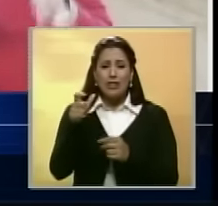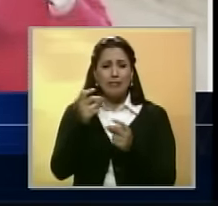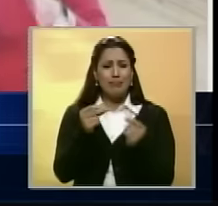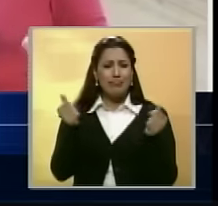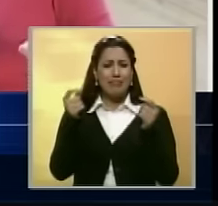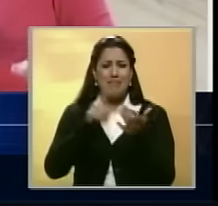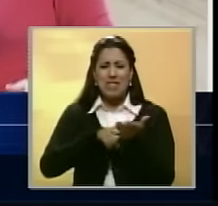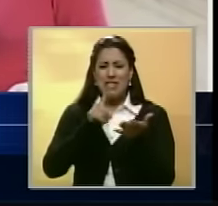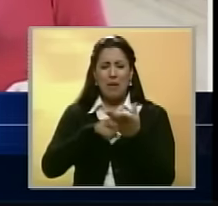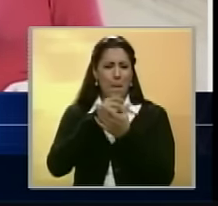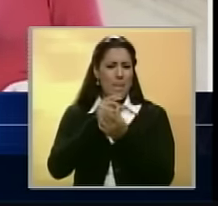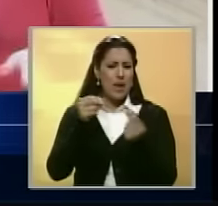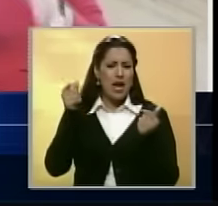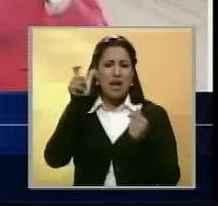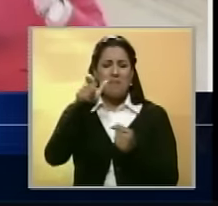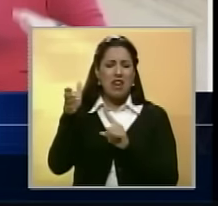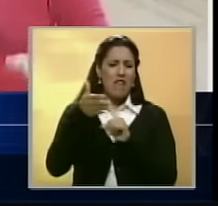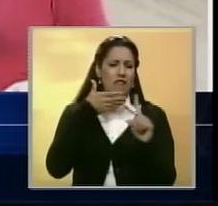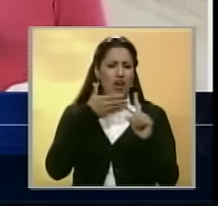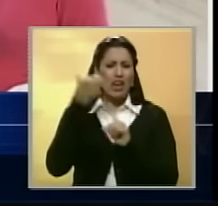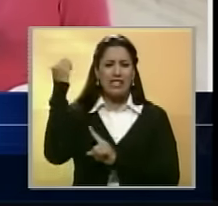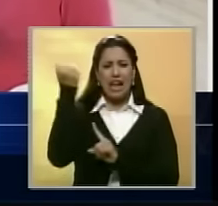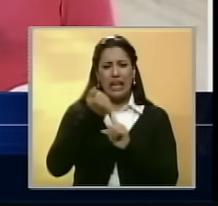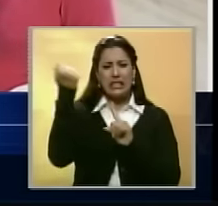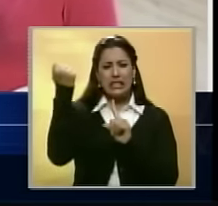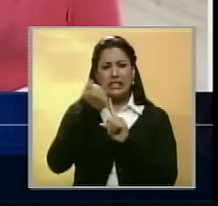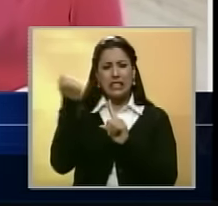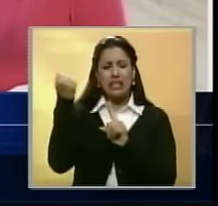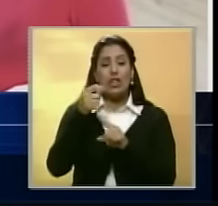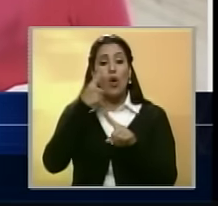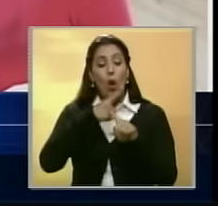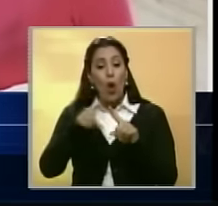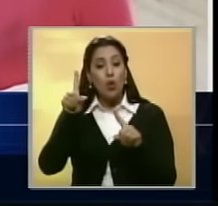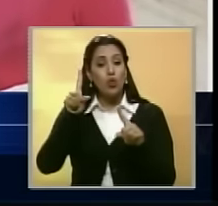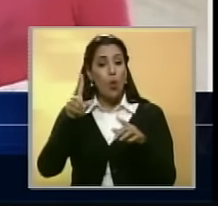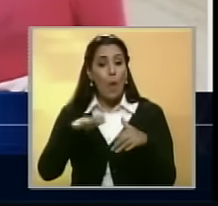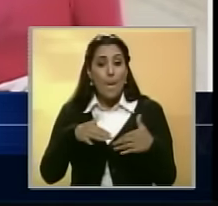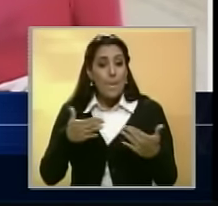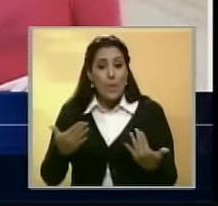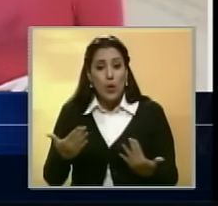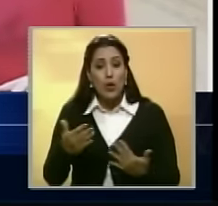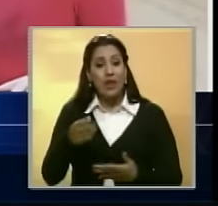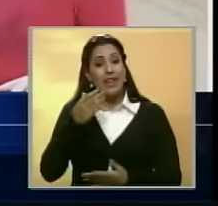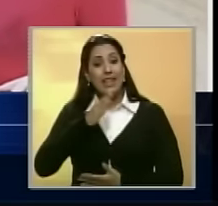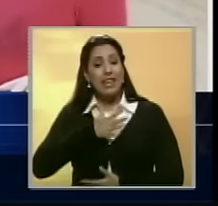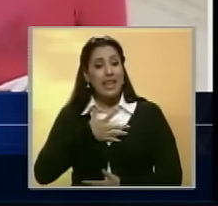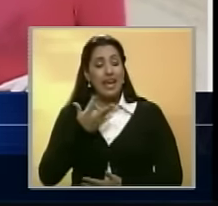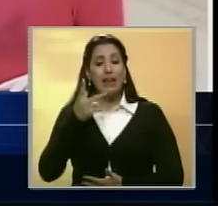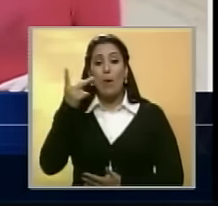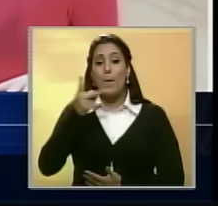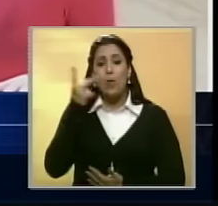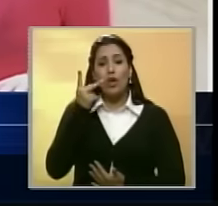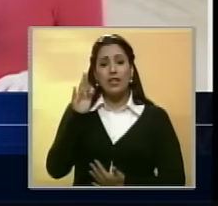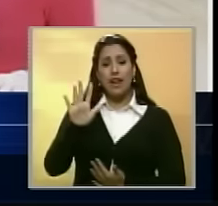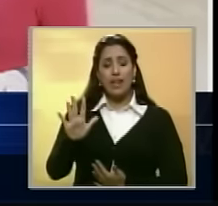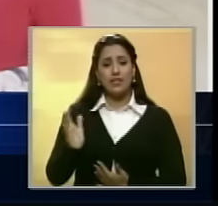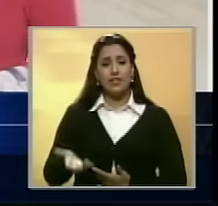desaparecidos, miles de torturados, asesinados, por el simple hecho de disentir